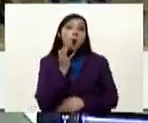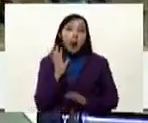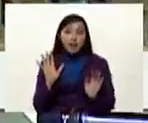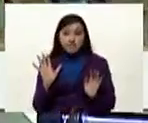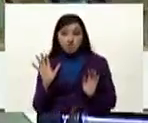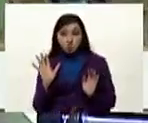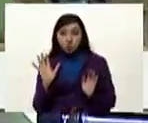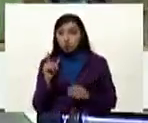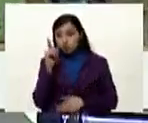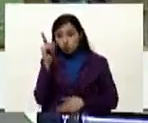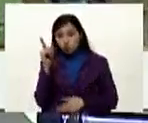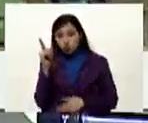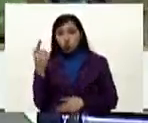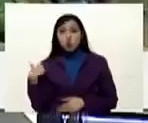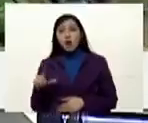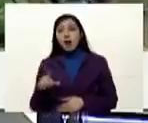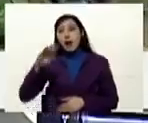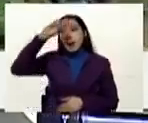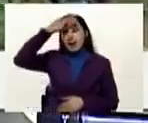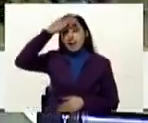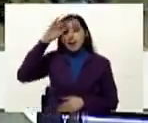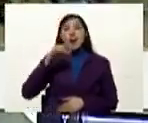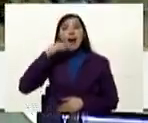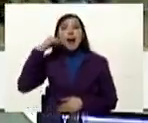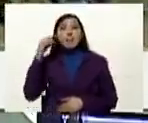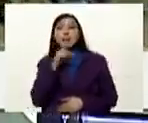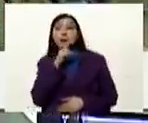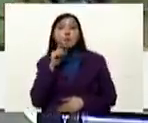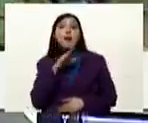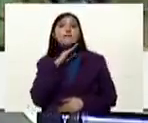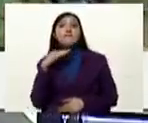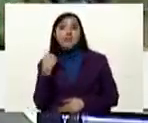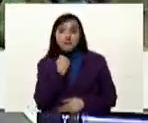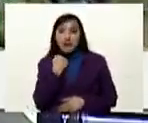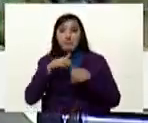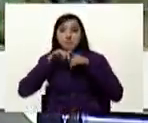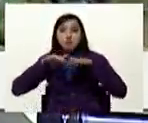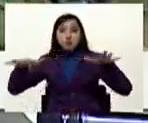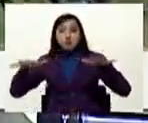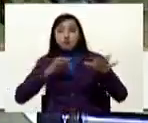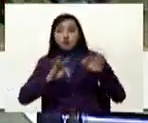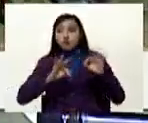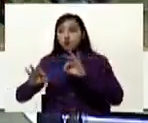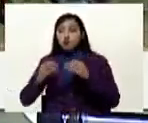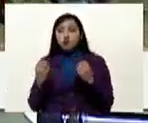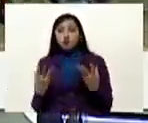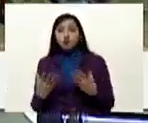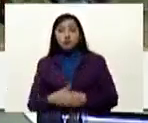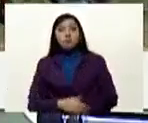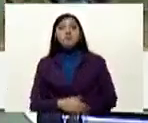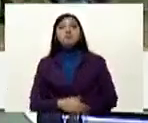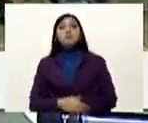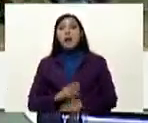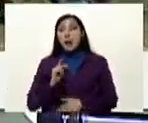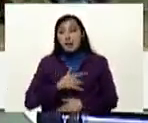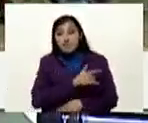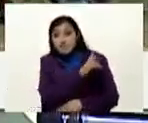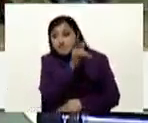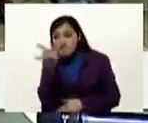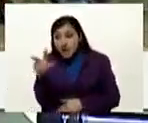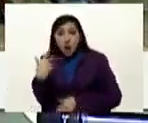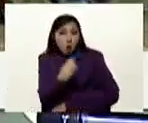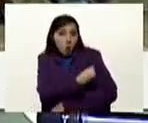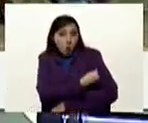como en Brasil el tema de la fiebre amarilla ha sido endémico, si usted va a viajar a Brasil, tiene que llevar